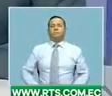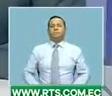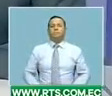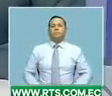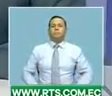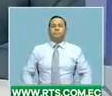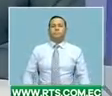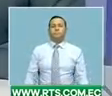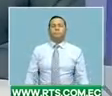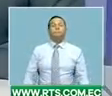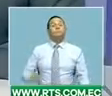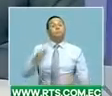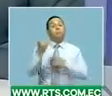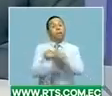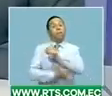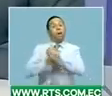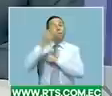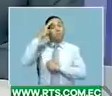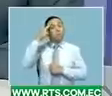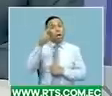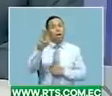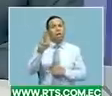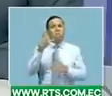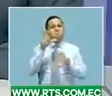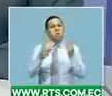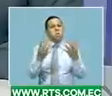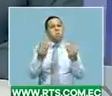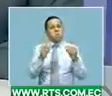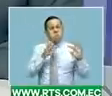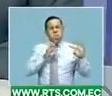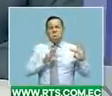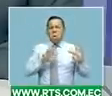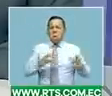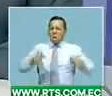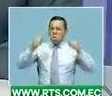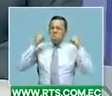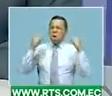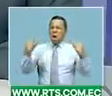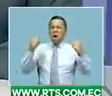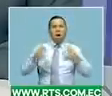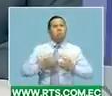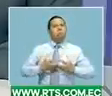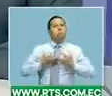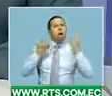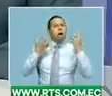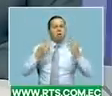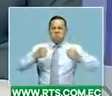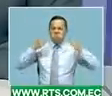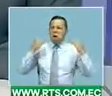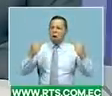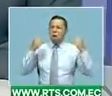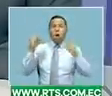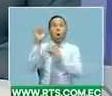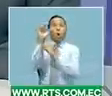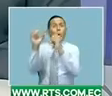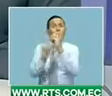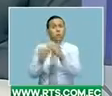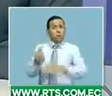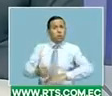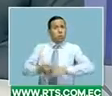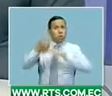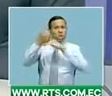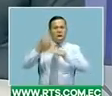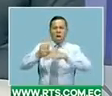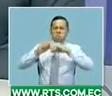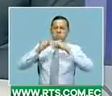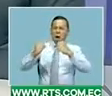En México, decenas de indignados manifestantes tumbaron las puertas e incendiaron varias oficinas de la presidencia municipal de Fresnillo, en el estado